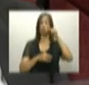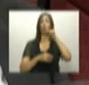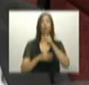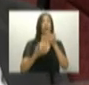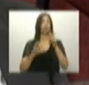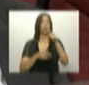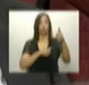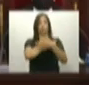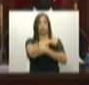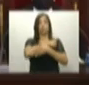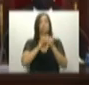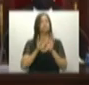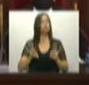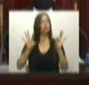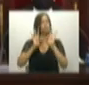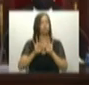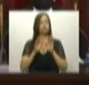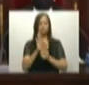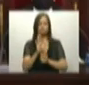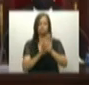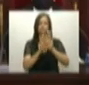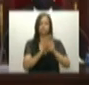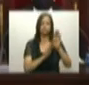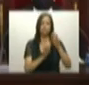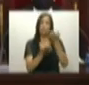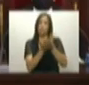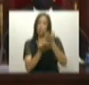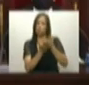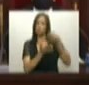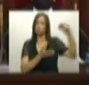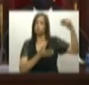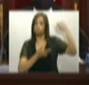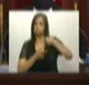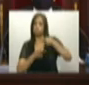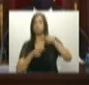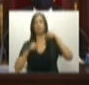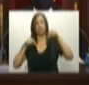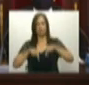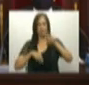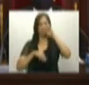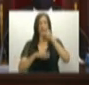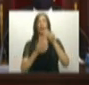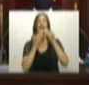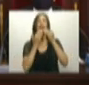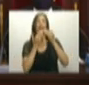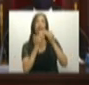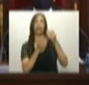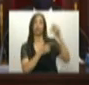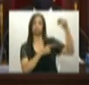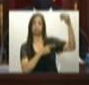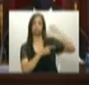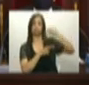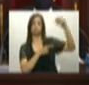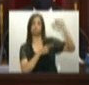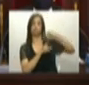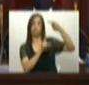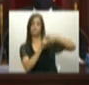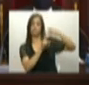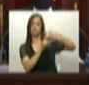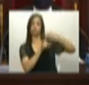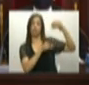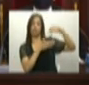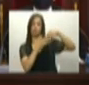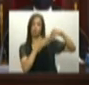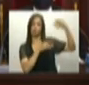actualmente entre la señora procuradora general de la república Miriam